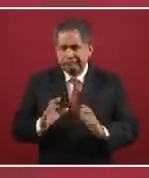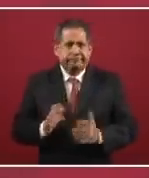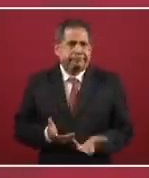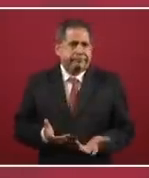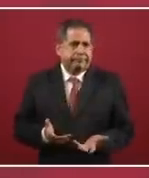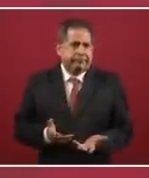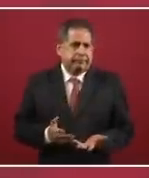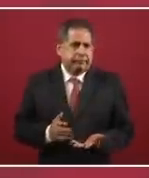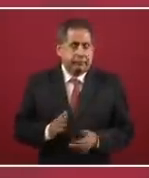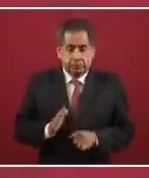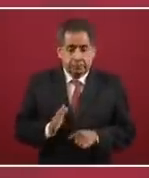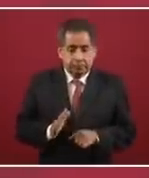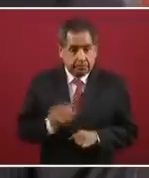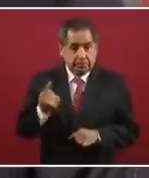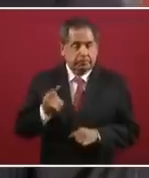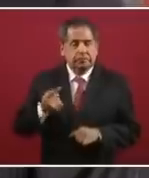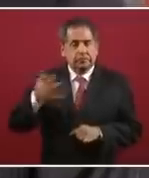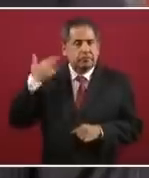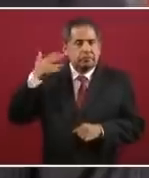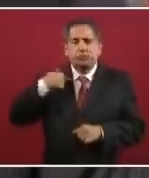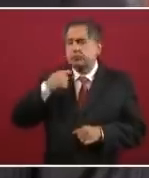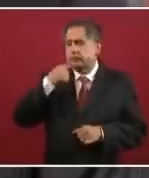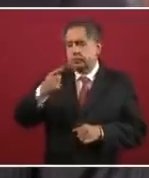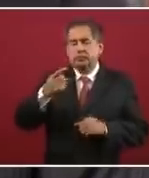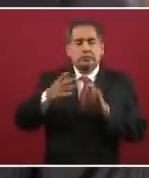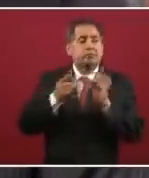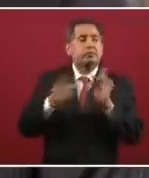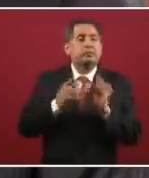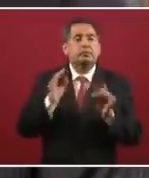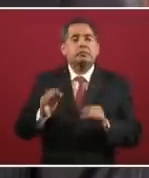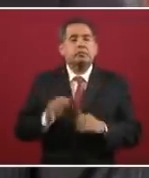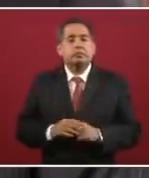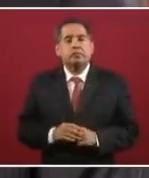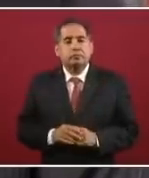porque lo dijimos desde el principio,